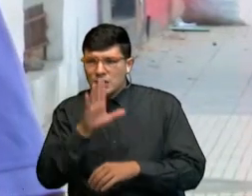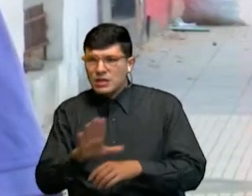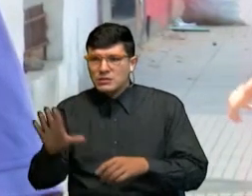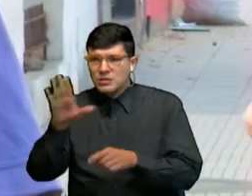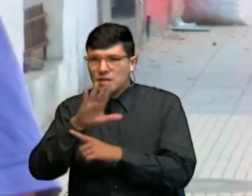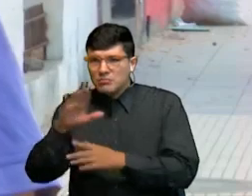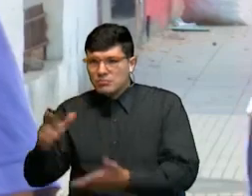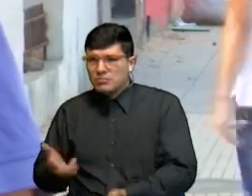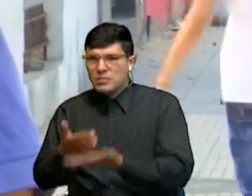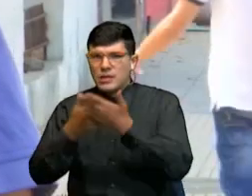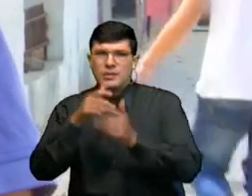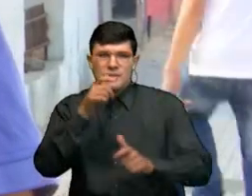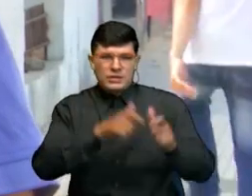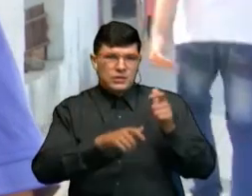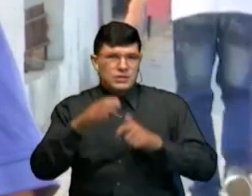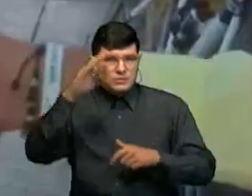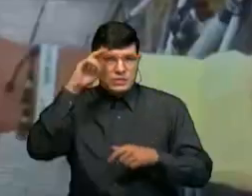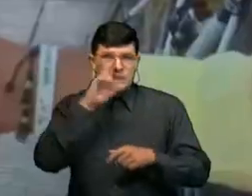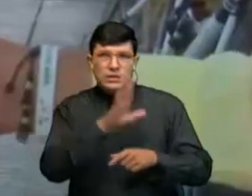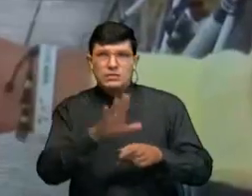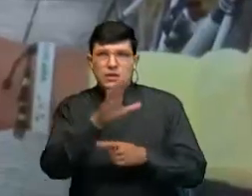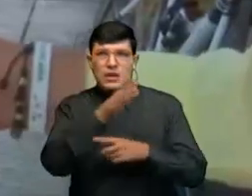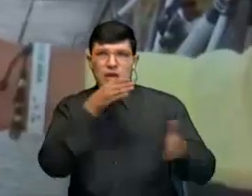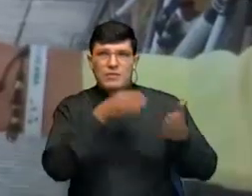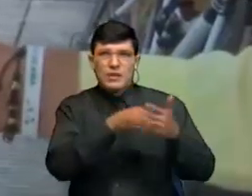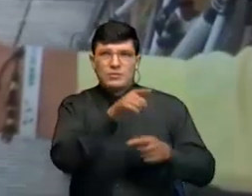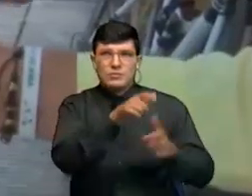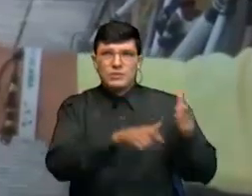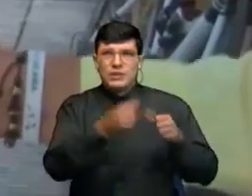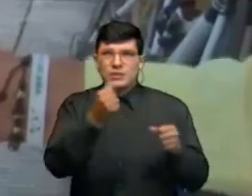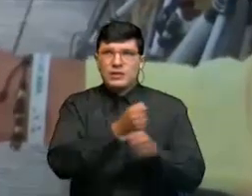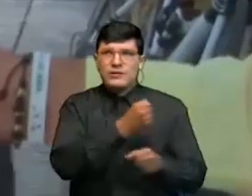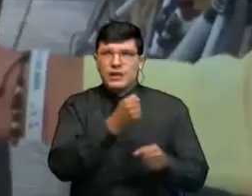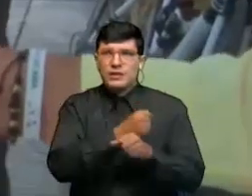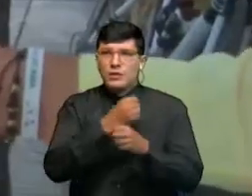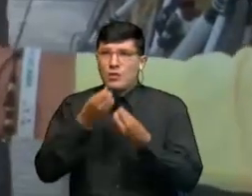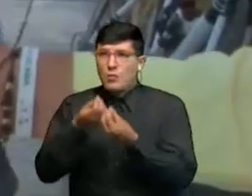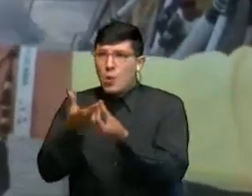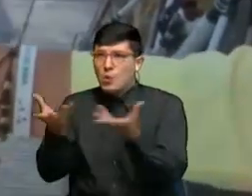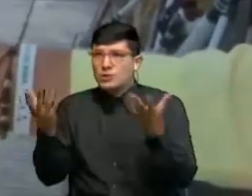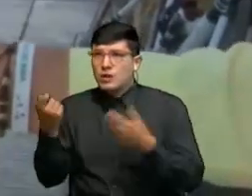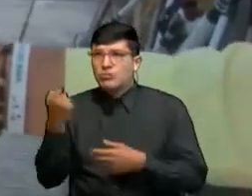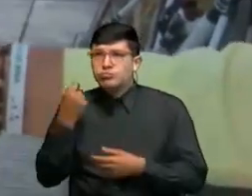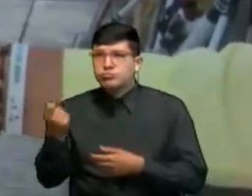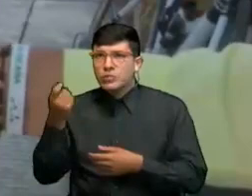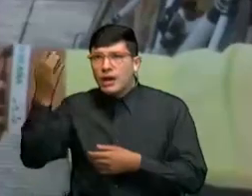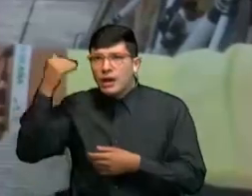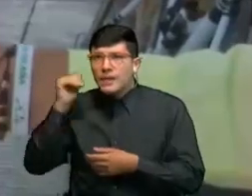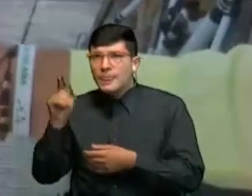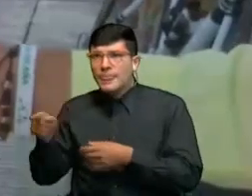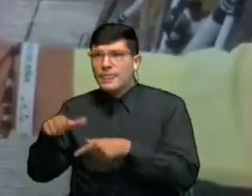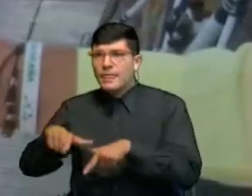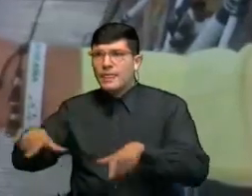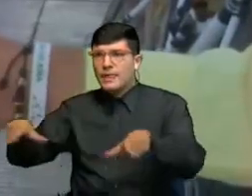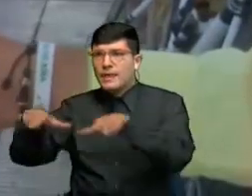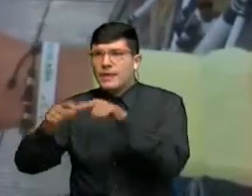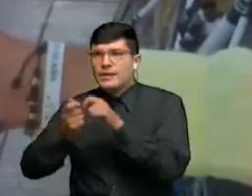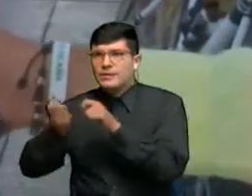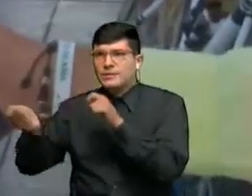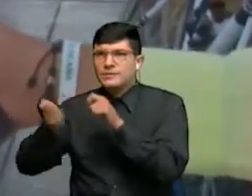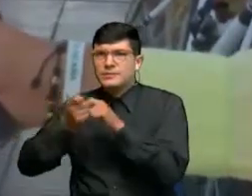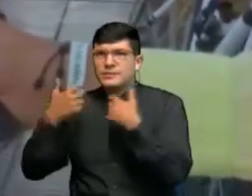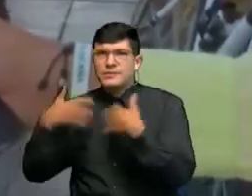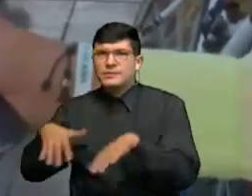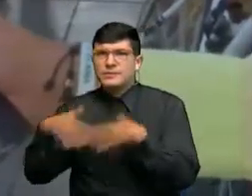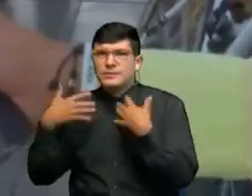policía ataca es a la gente que está trabajando muchísimo precisamente ahorita veníamos cerca del canal y es demasiada demasiada